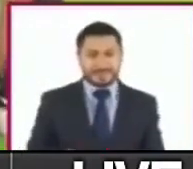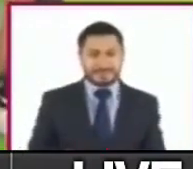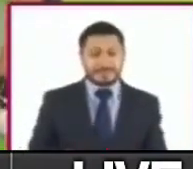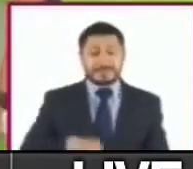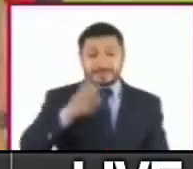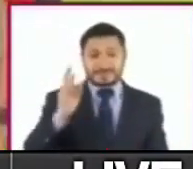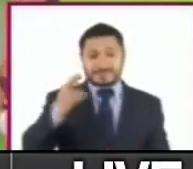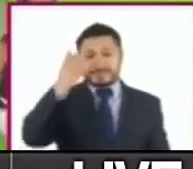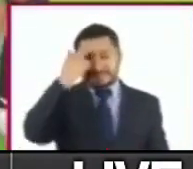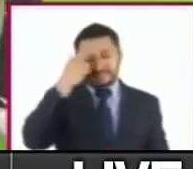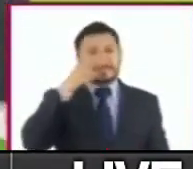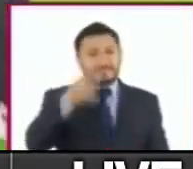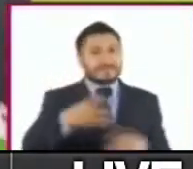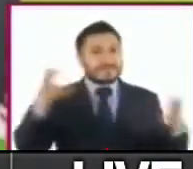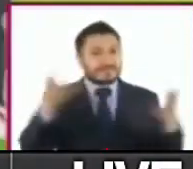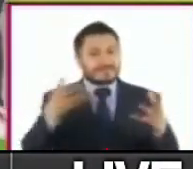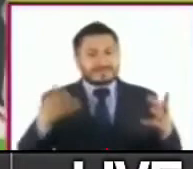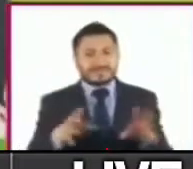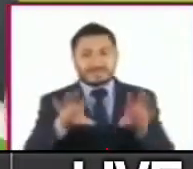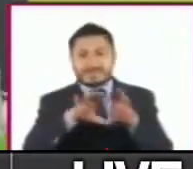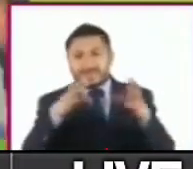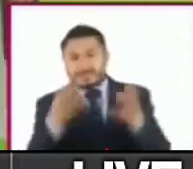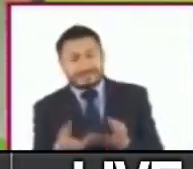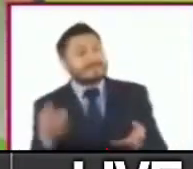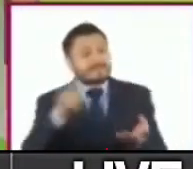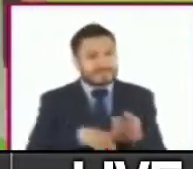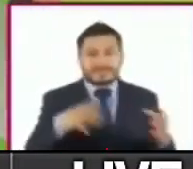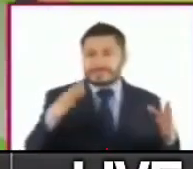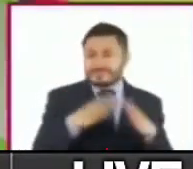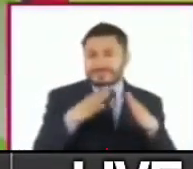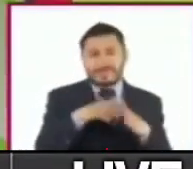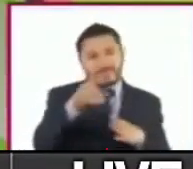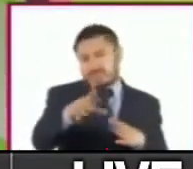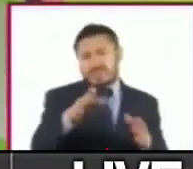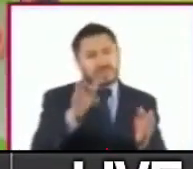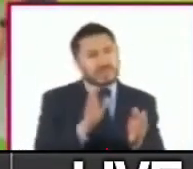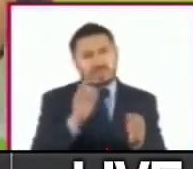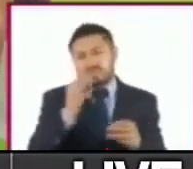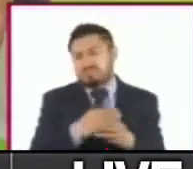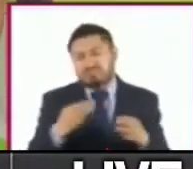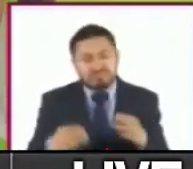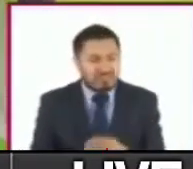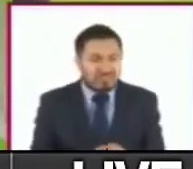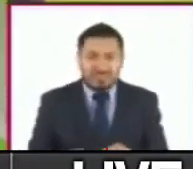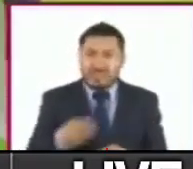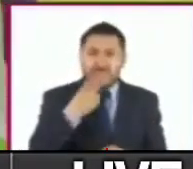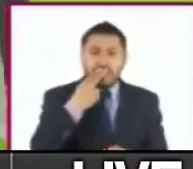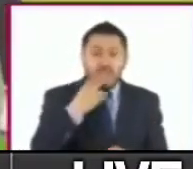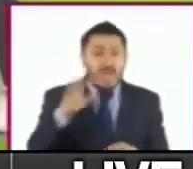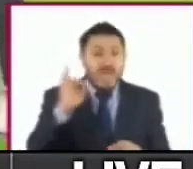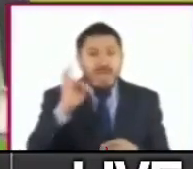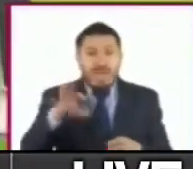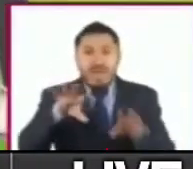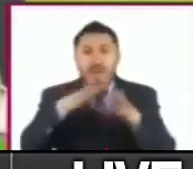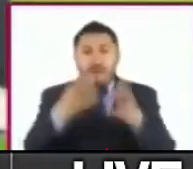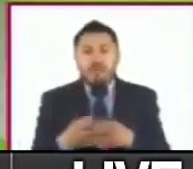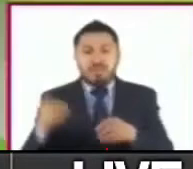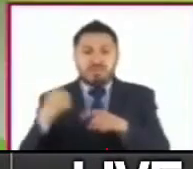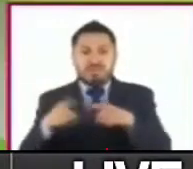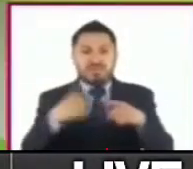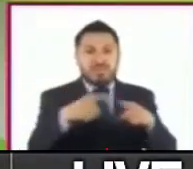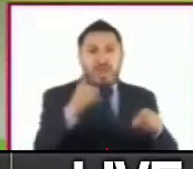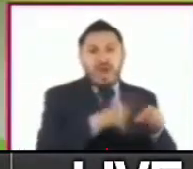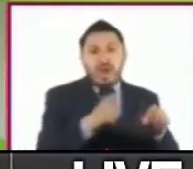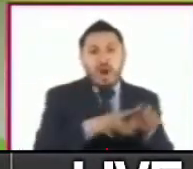Recuerda que puedes hacer tu material en casa con lo que tengas. Incluso si tienes pelotas, aunque sean de otro color, pues puedes